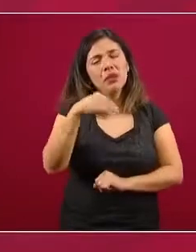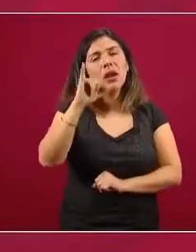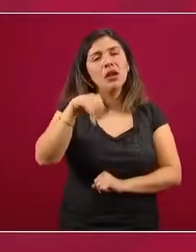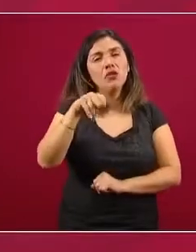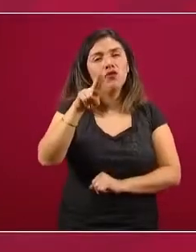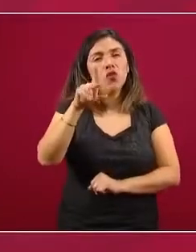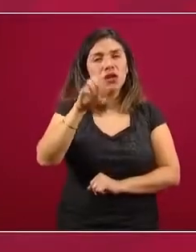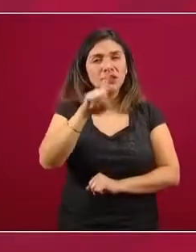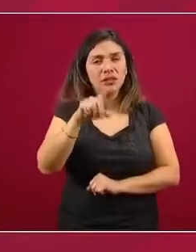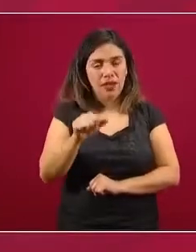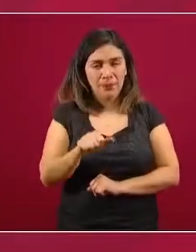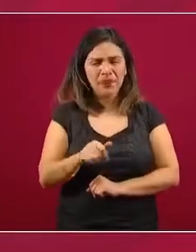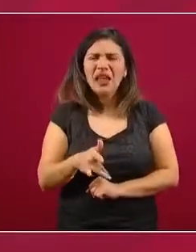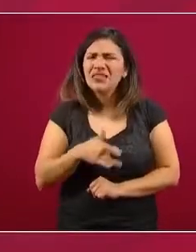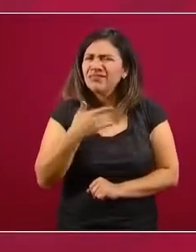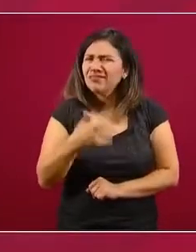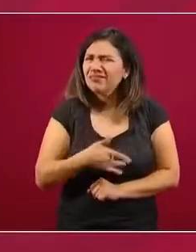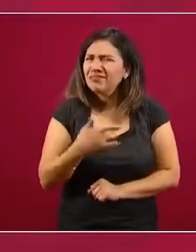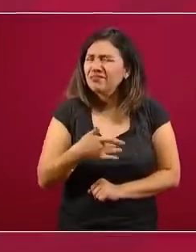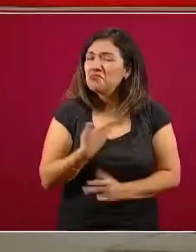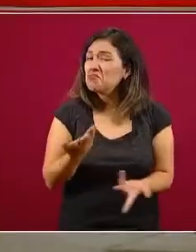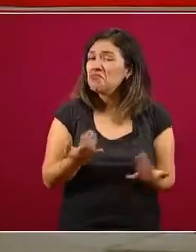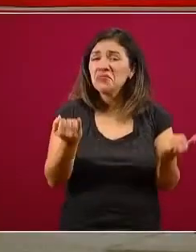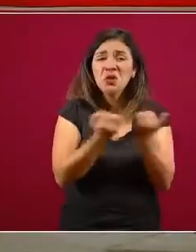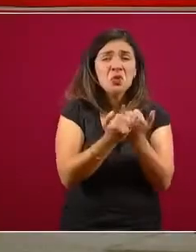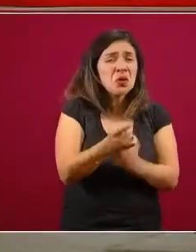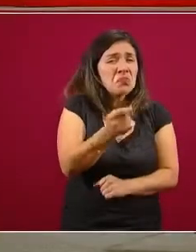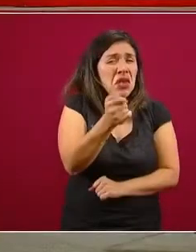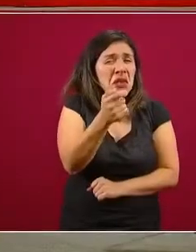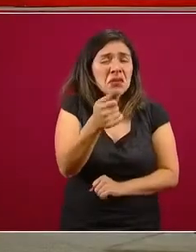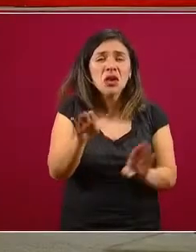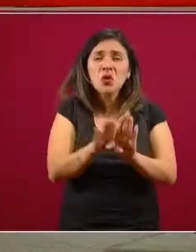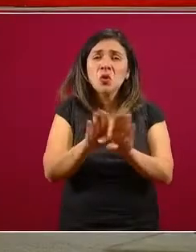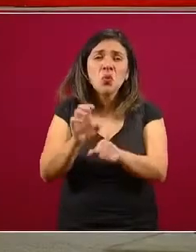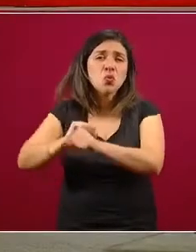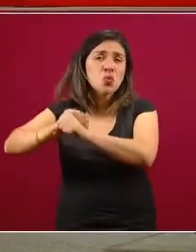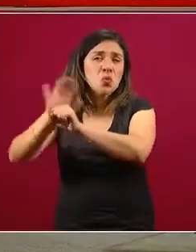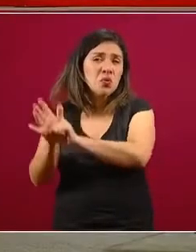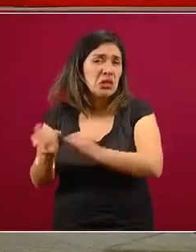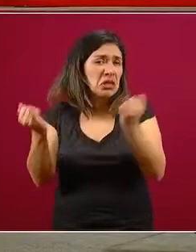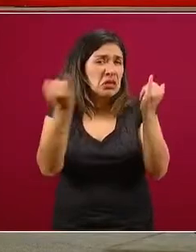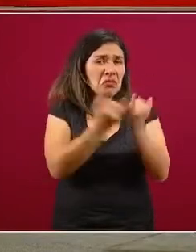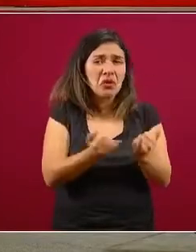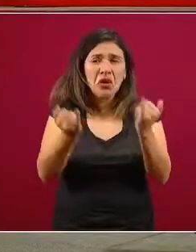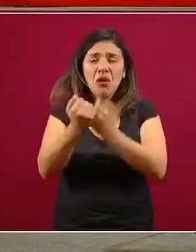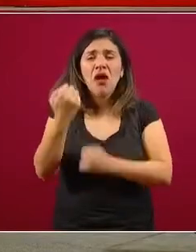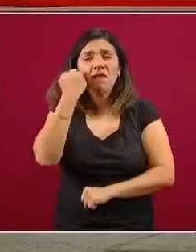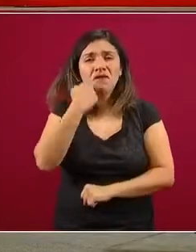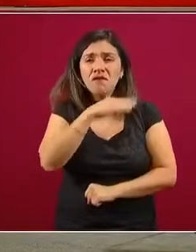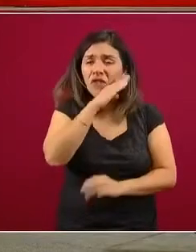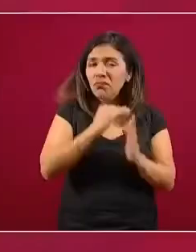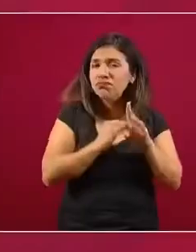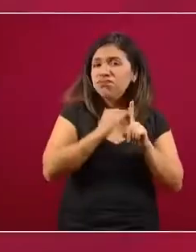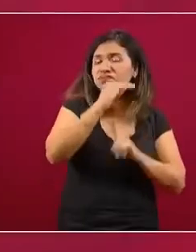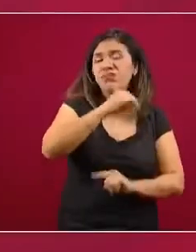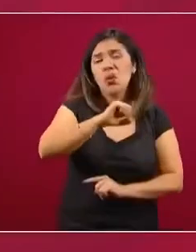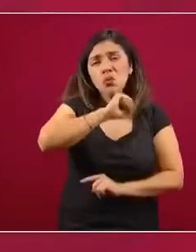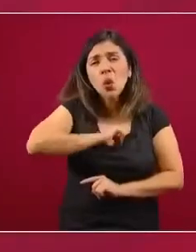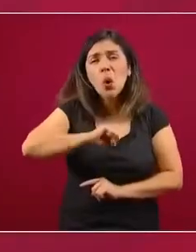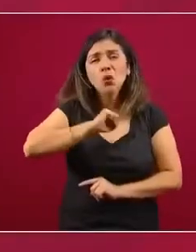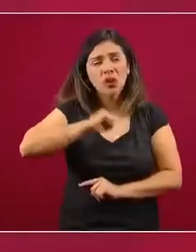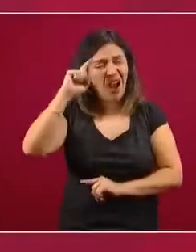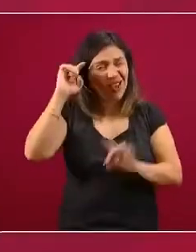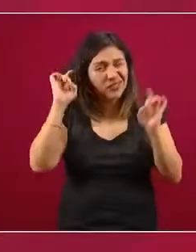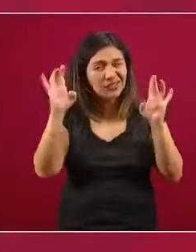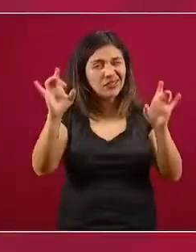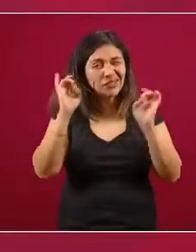influenza. Los síntomas son muy parecidos a los de COVID, muy parecidos. Fiebre, tos, dolor de cabeza, dolor